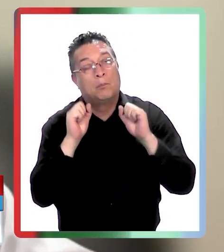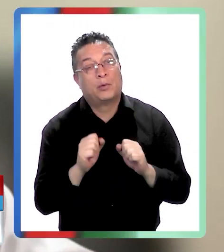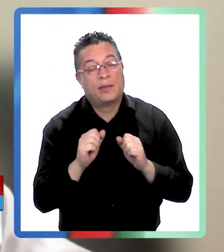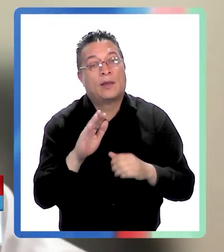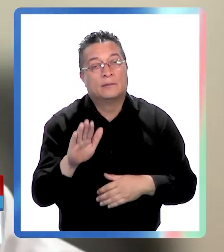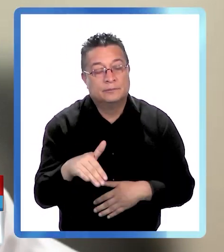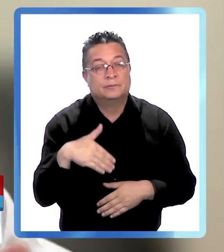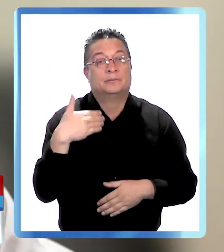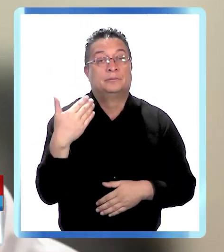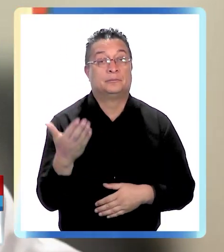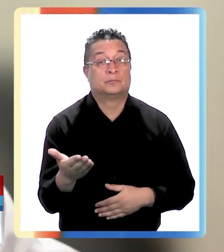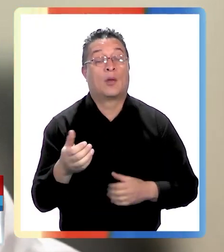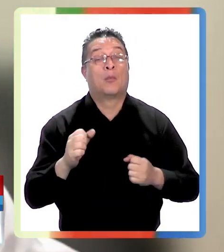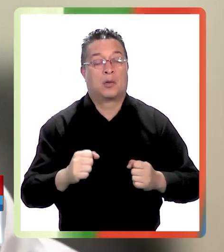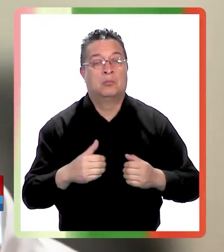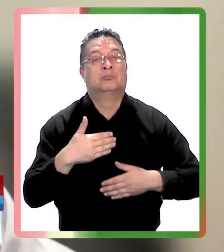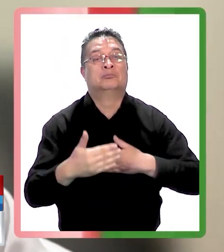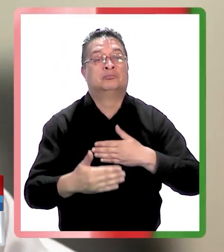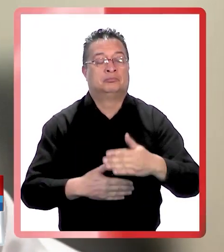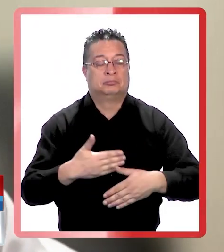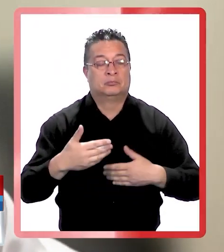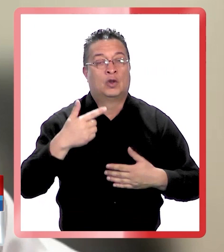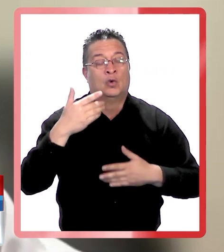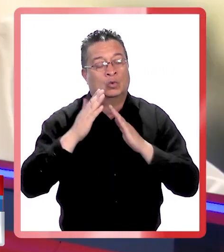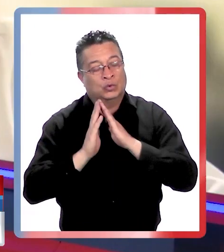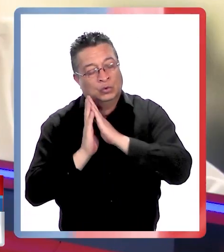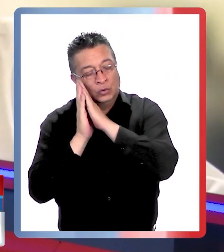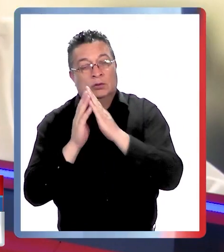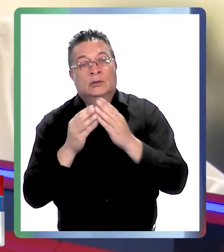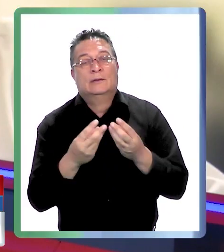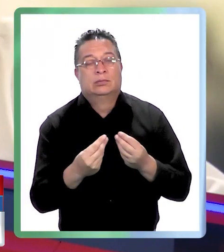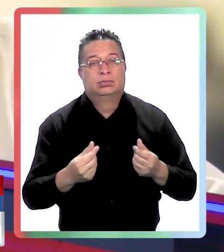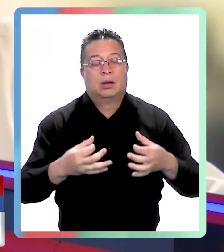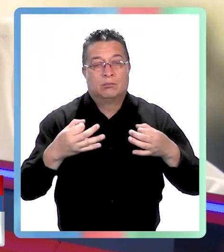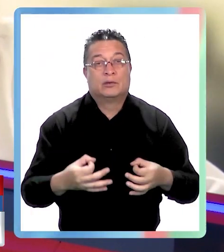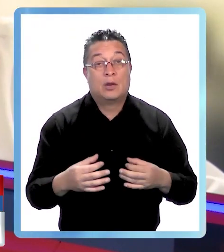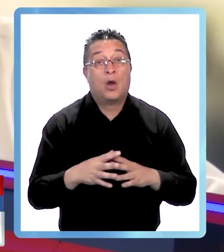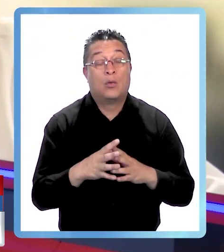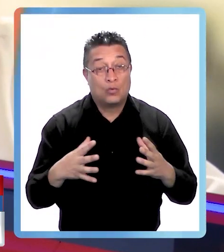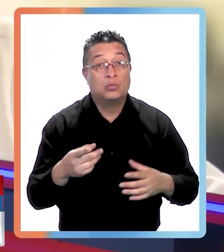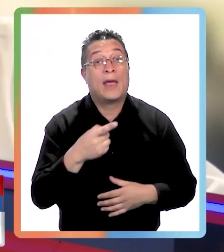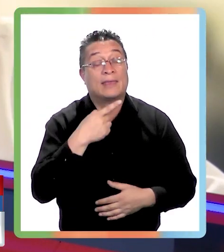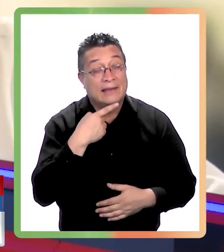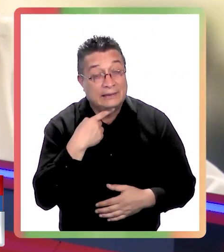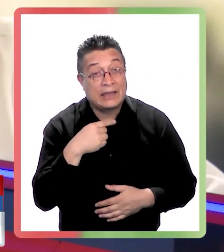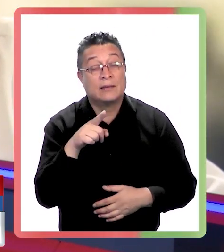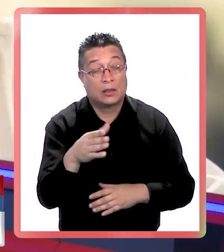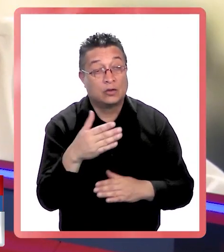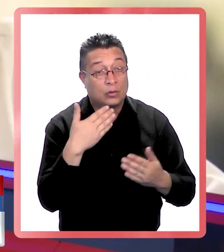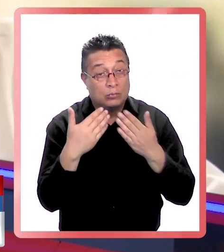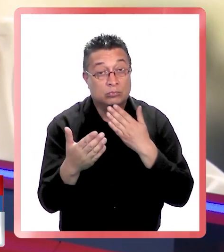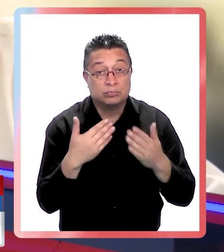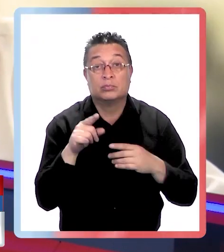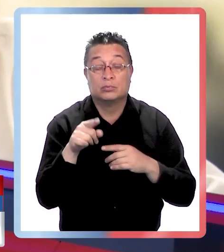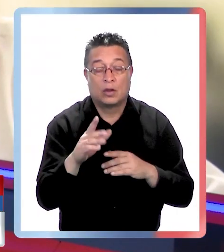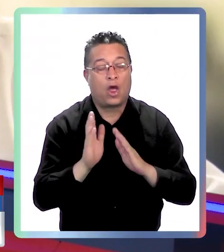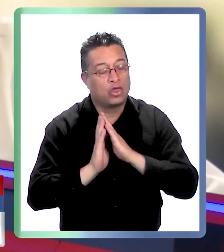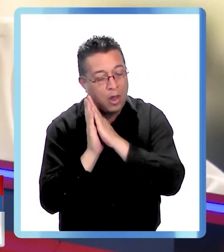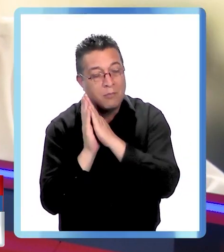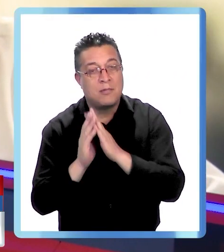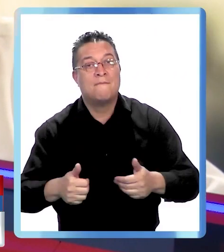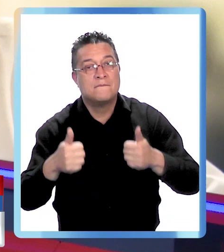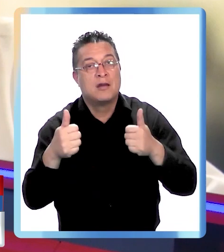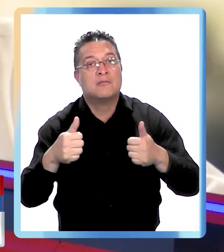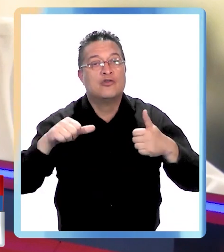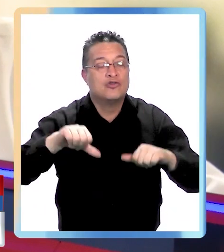poder llevar un sueño que sea de calidad. Realmente muy interesante las cosas que están relacionadas con dormir bien